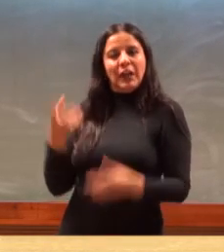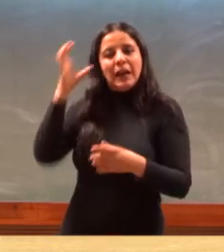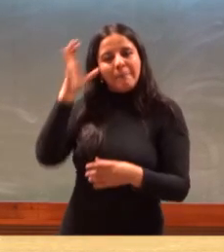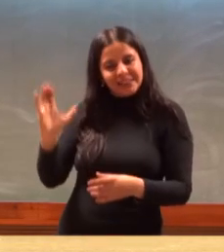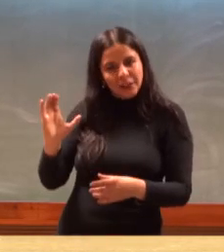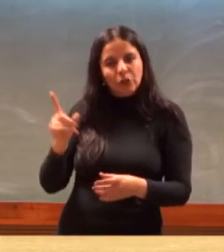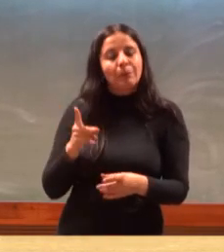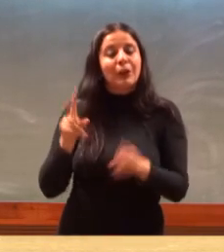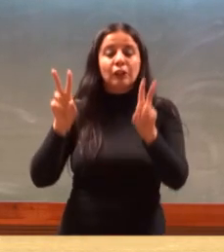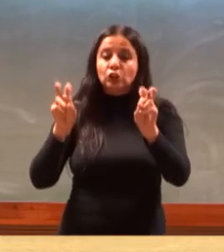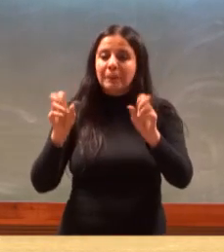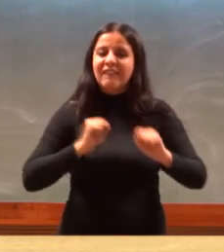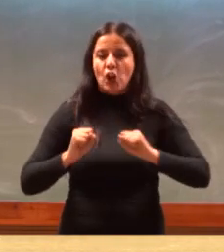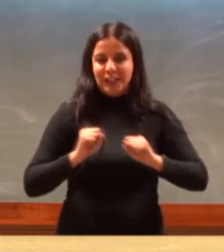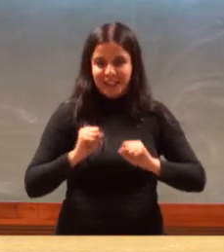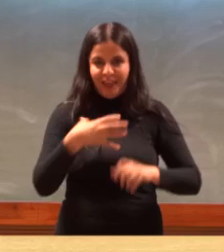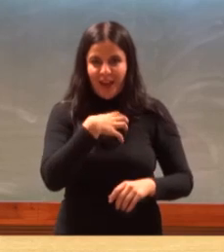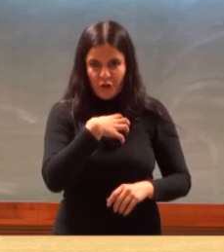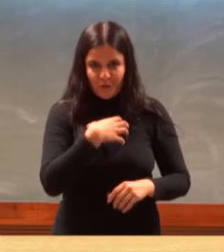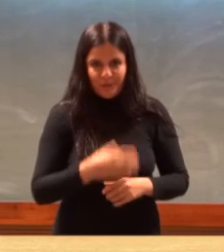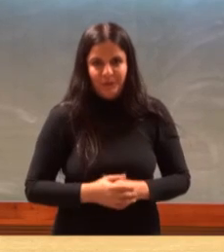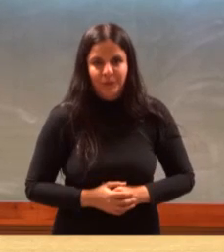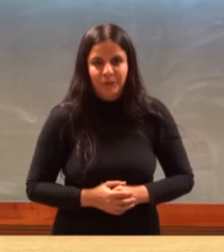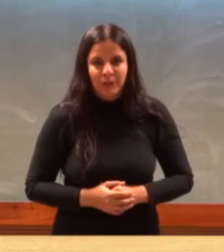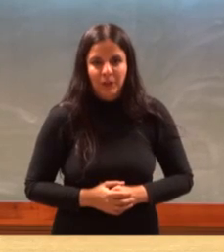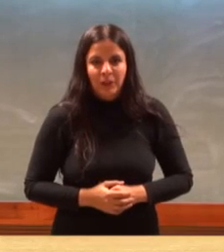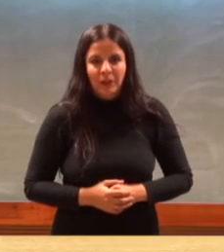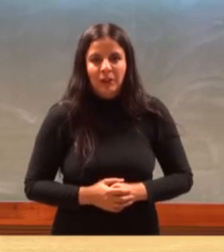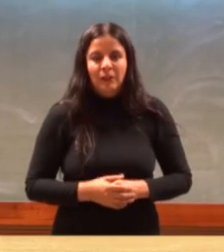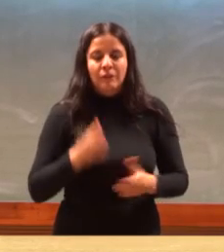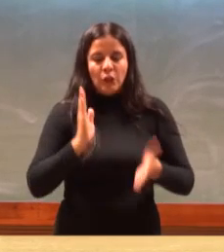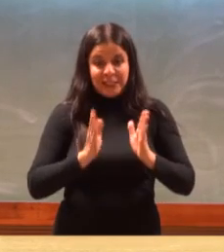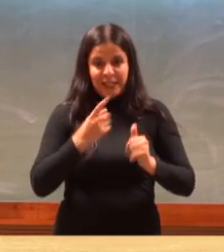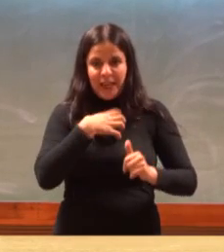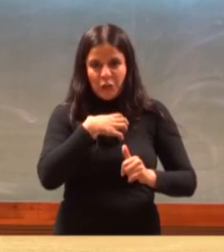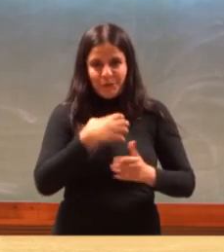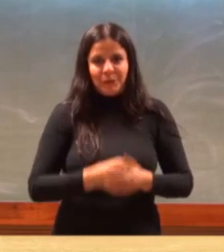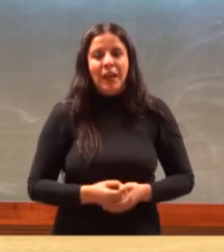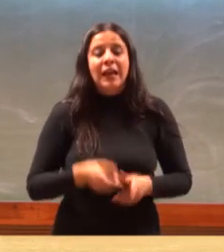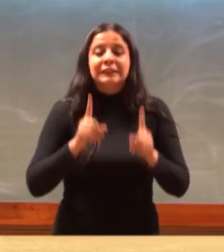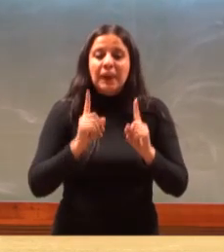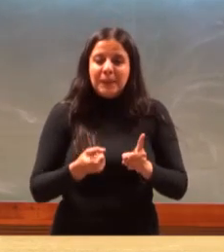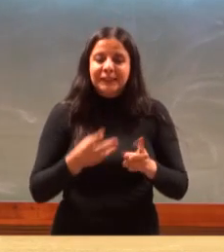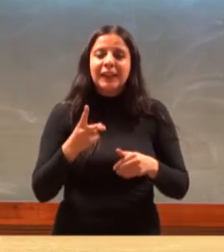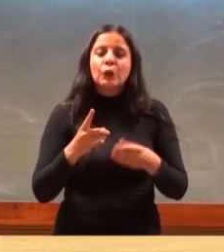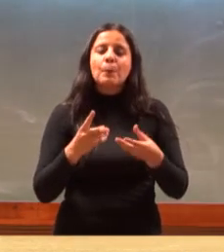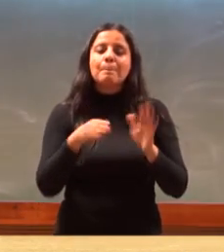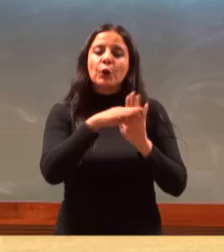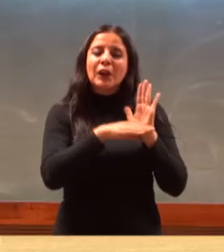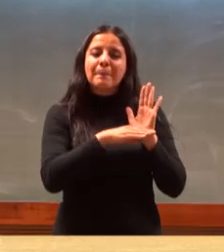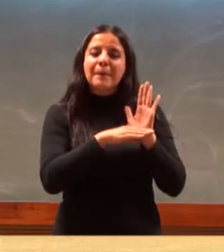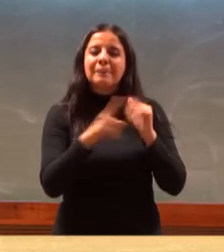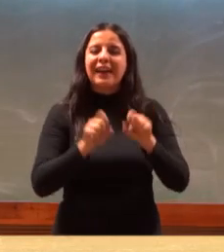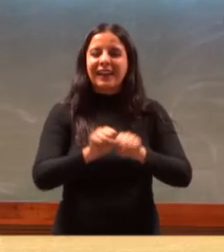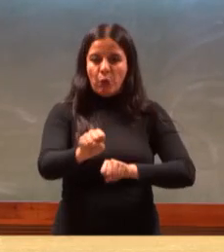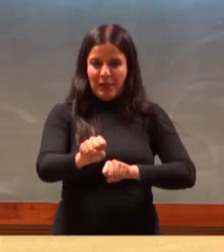violencia de género por otro lado desarrollar espacios de capacitación para graduados y en ese sentido generar un programa de formación docente